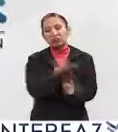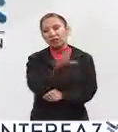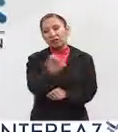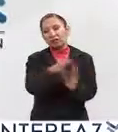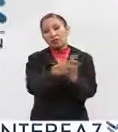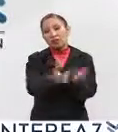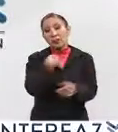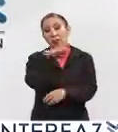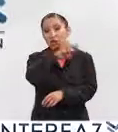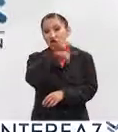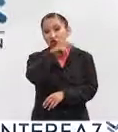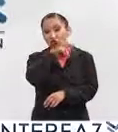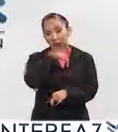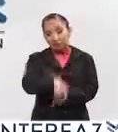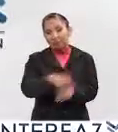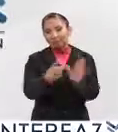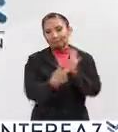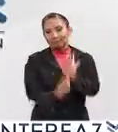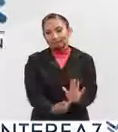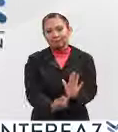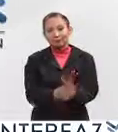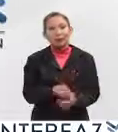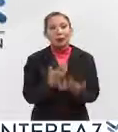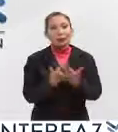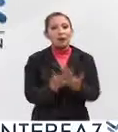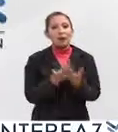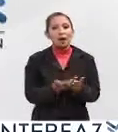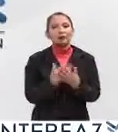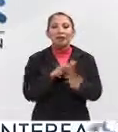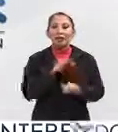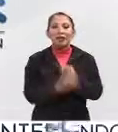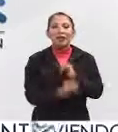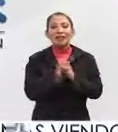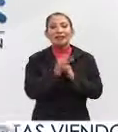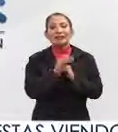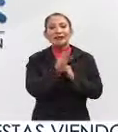500, pero en cuanto lo tengamos, aquí lo presentamos. Pues perfecto. Lo esperamos, Lalo. Gracias. Seguimos al final de Interfaz.